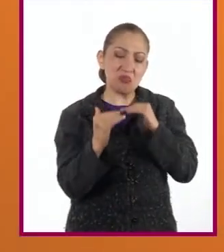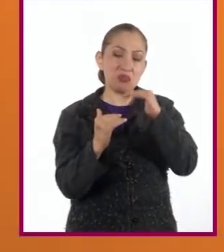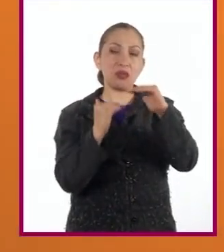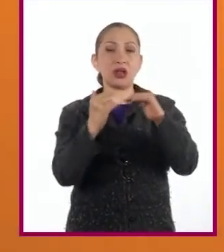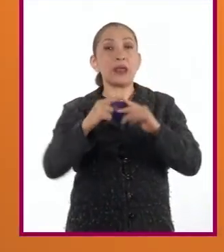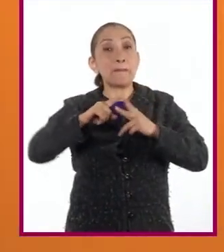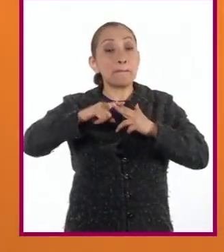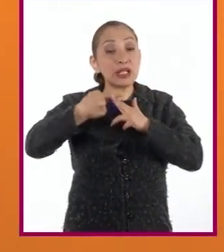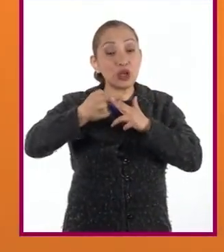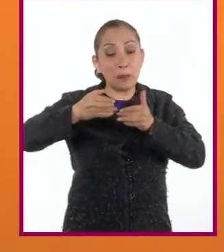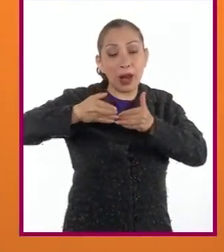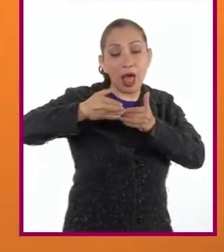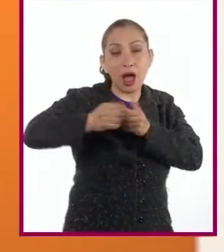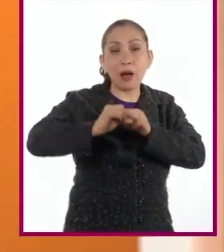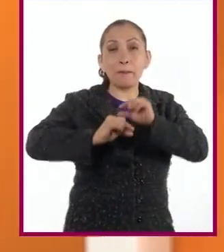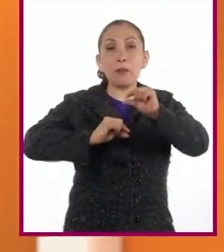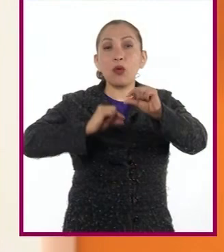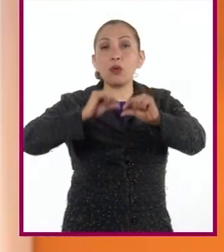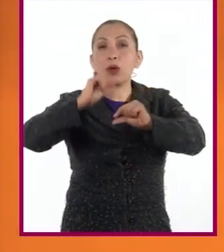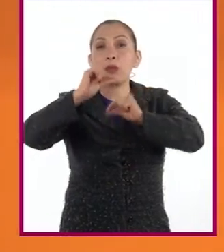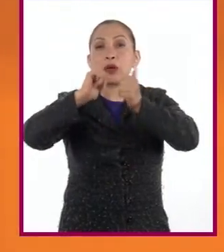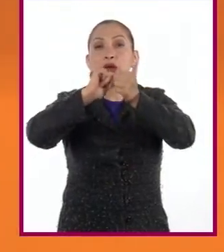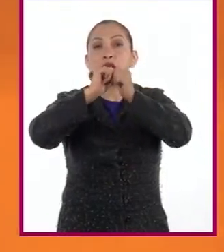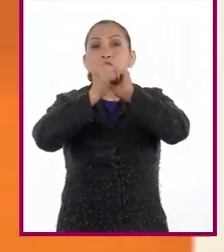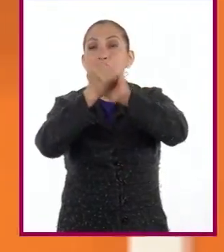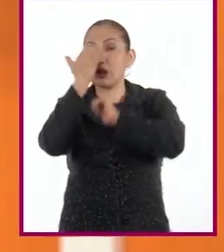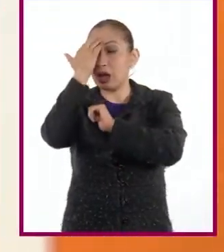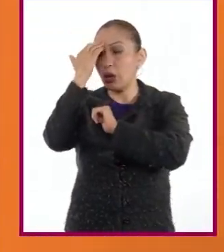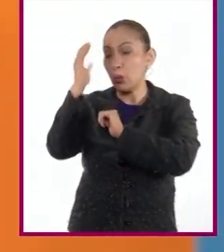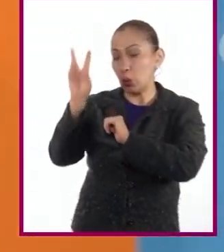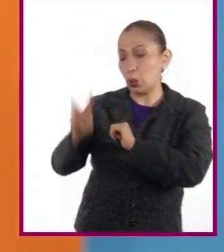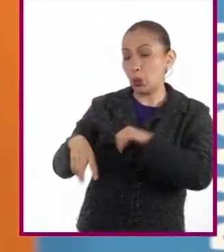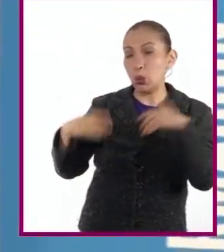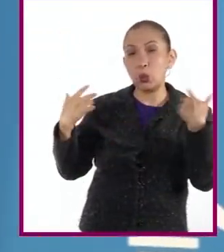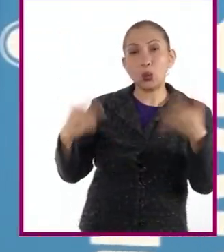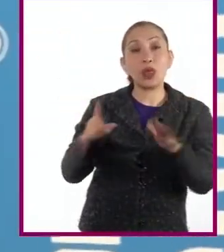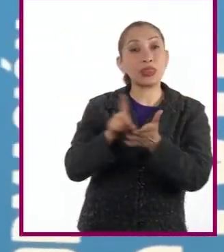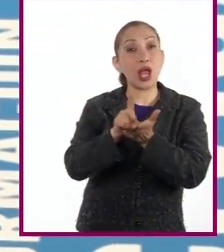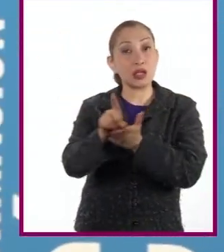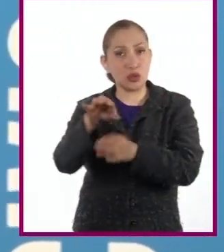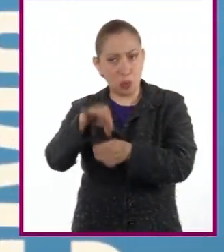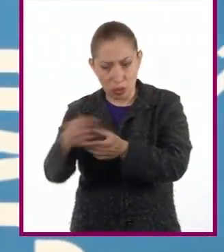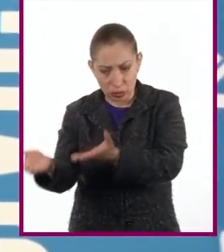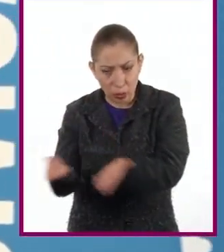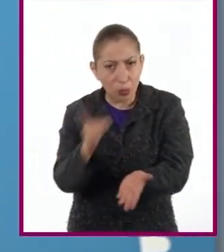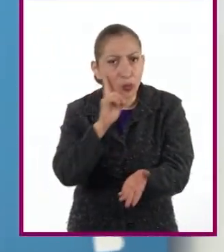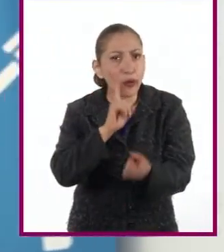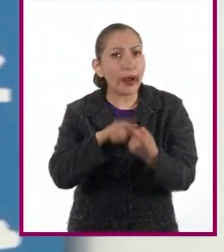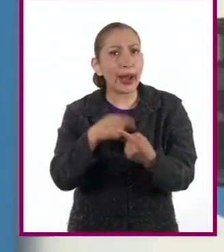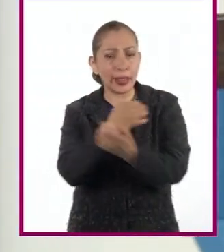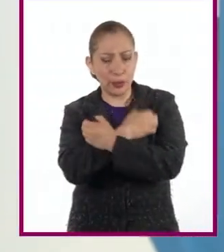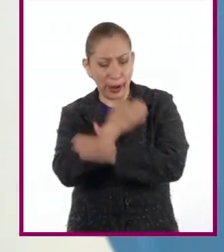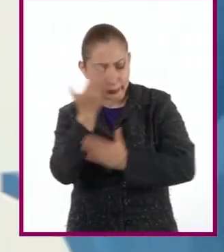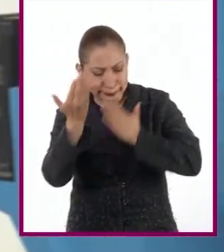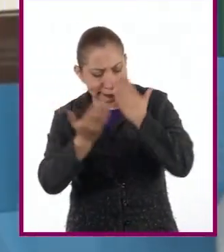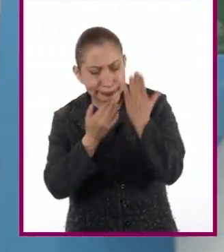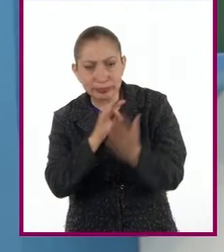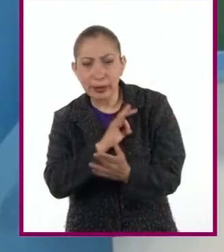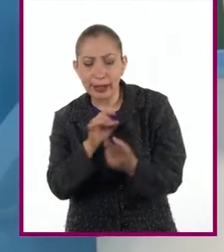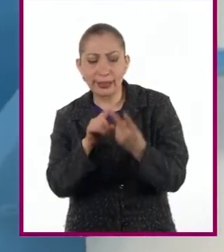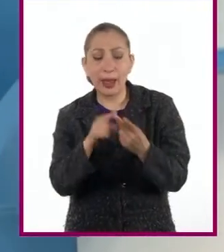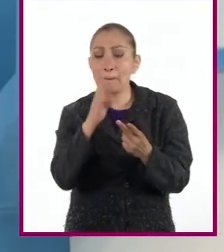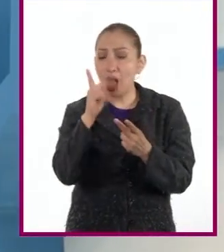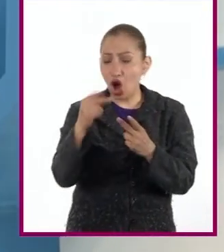pauta para que progresivamente se reconocieran, por ejemplo, el derecho al voto, el acceso a la educación, a